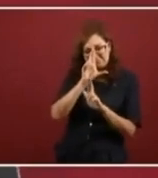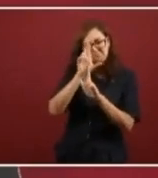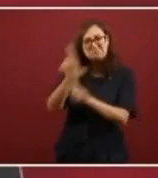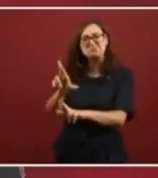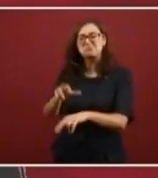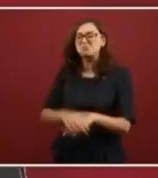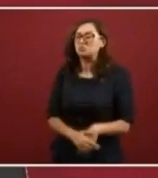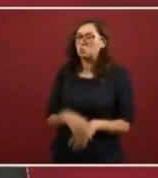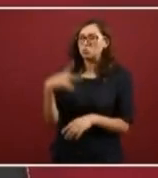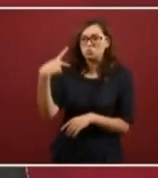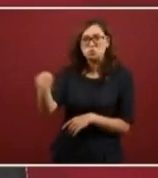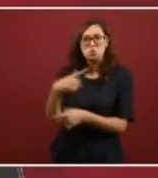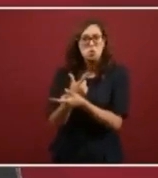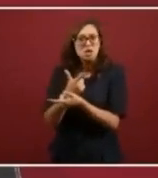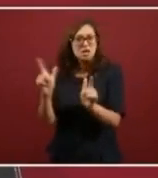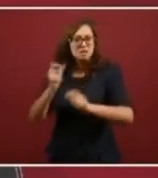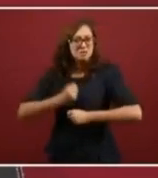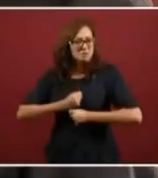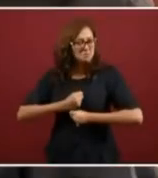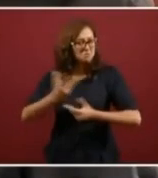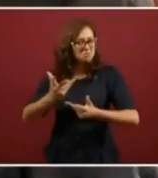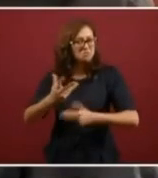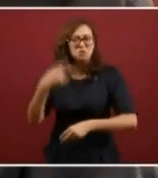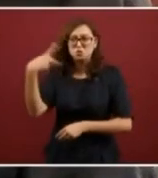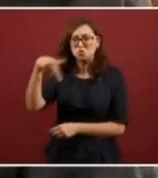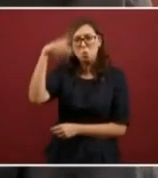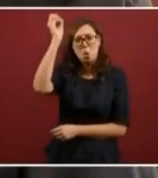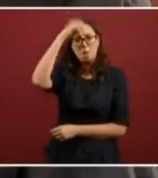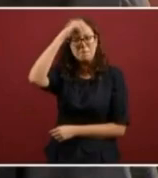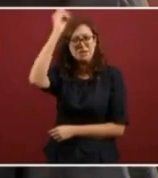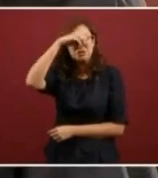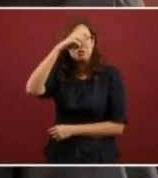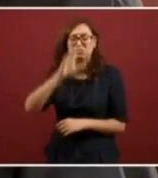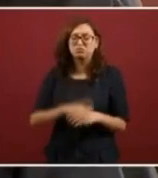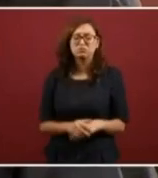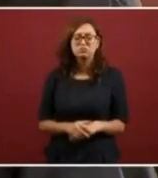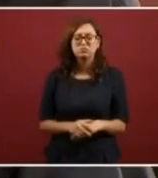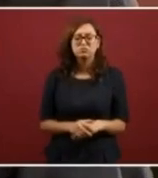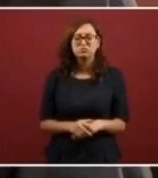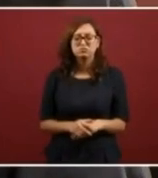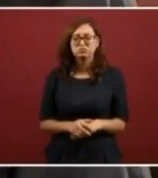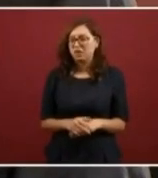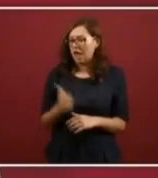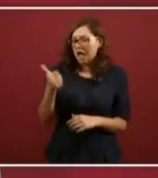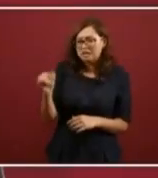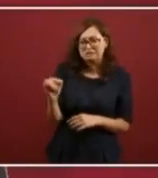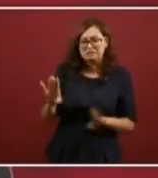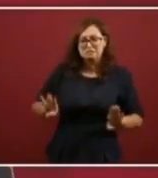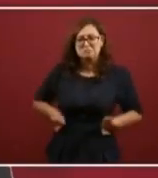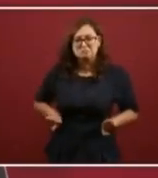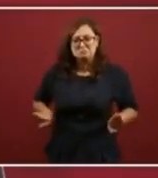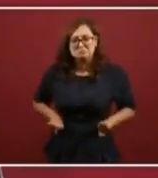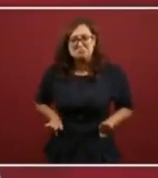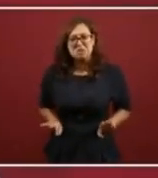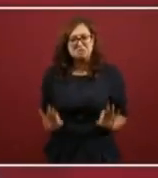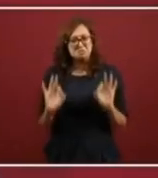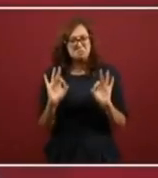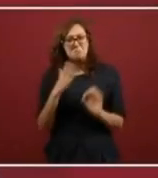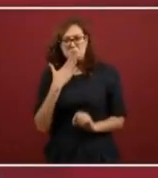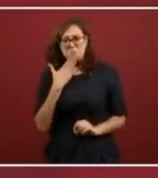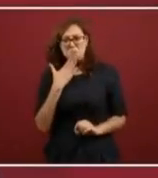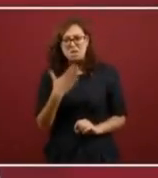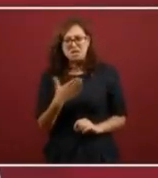con libertad sus puntos de vista. Esa es una característica del ingeniero buena